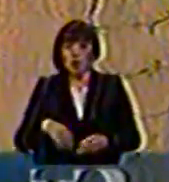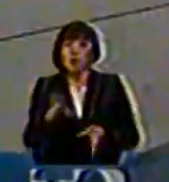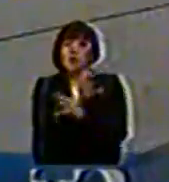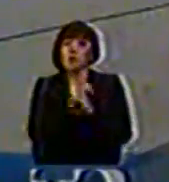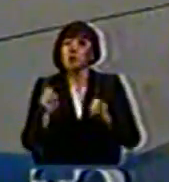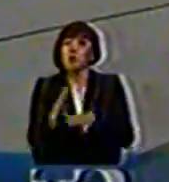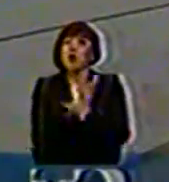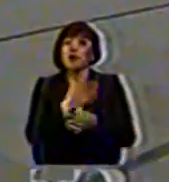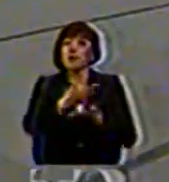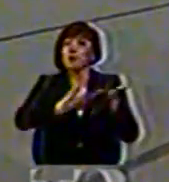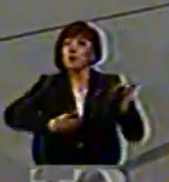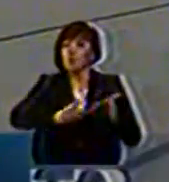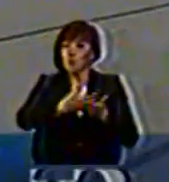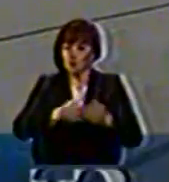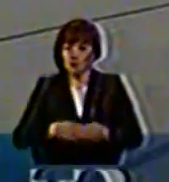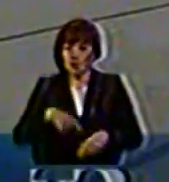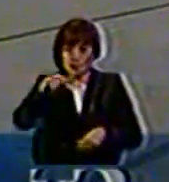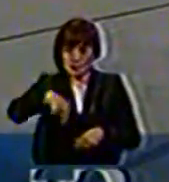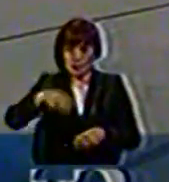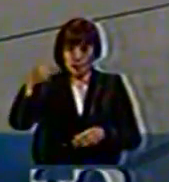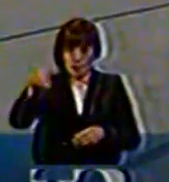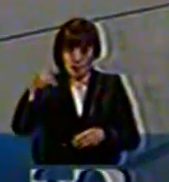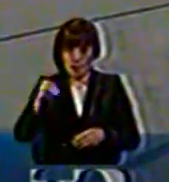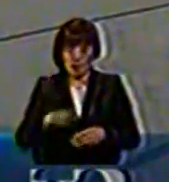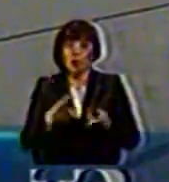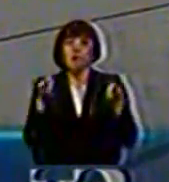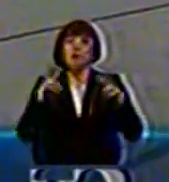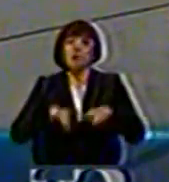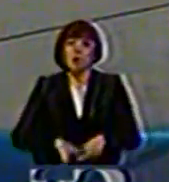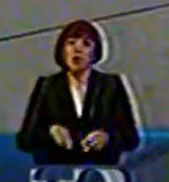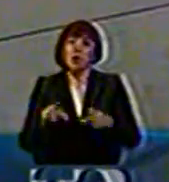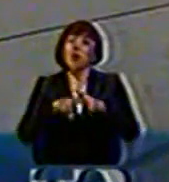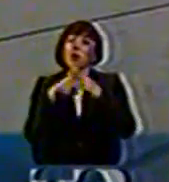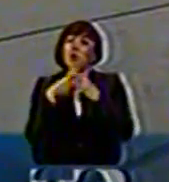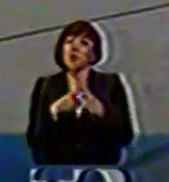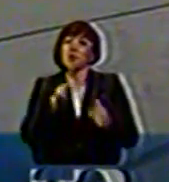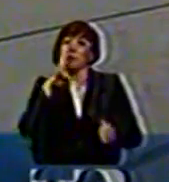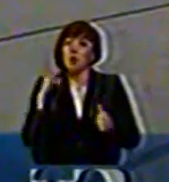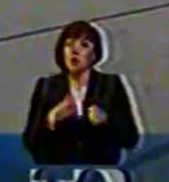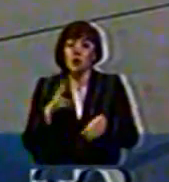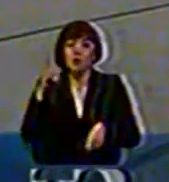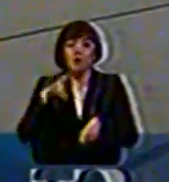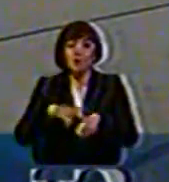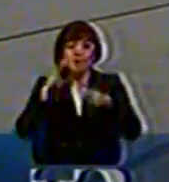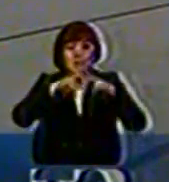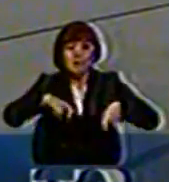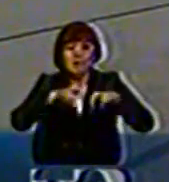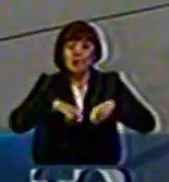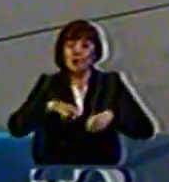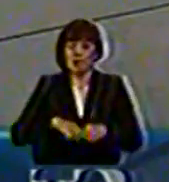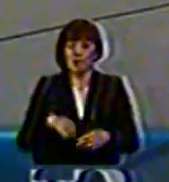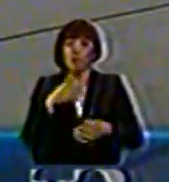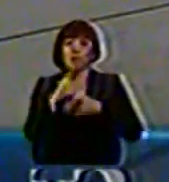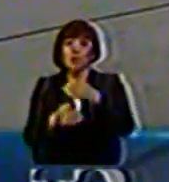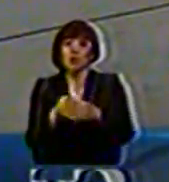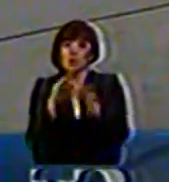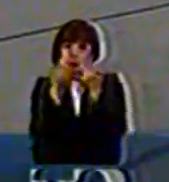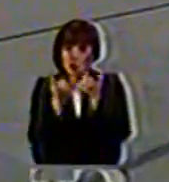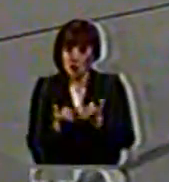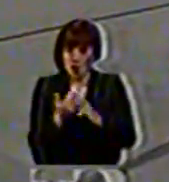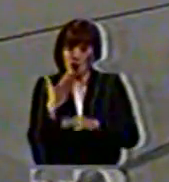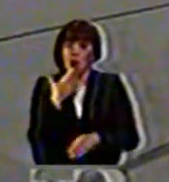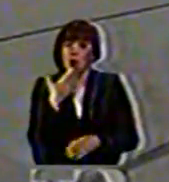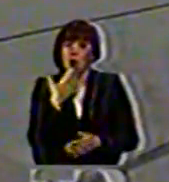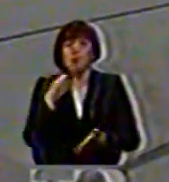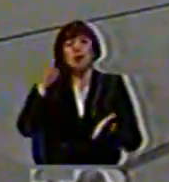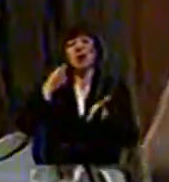producto. Además, este miércoles iniciará la segunda fase de investigación que tiene que ver con el proceso contractual de la compra de